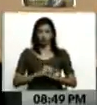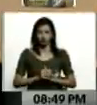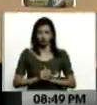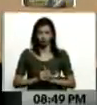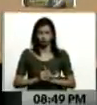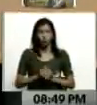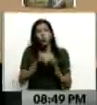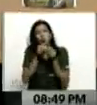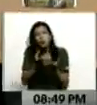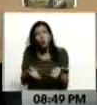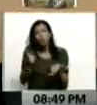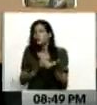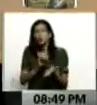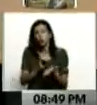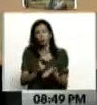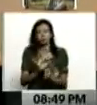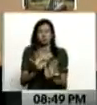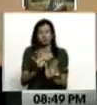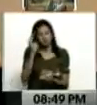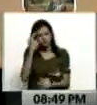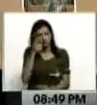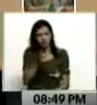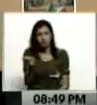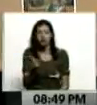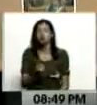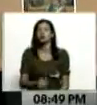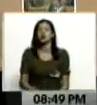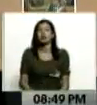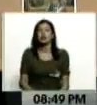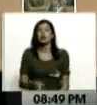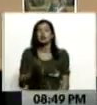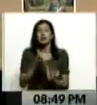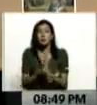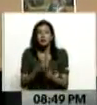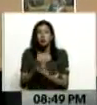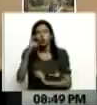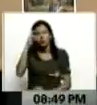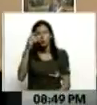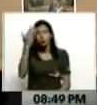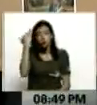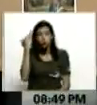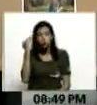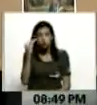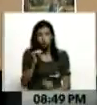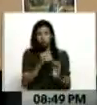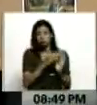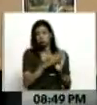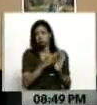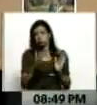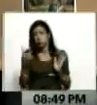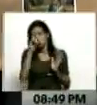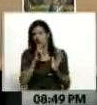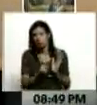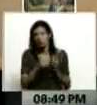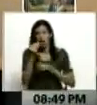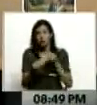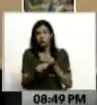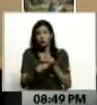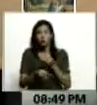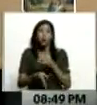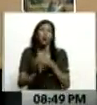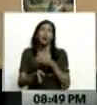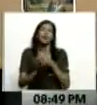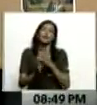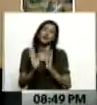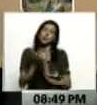ilegal yo no voy a dchar el cuento otra vez pero resulta después de toda esta que lo que hizo Ramos alud durante todo el año le funcionó sigue siendo presidente de